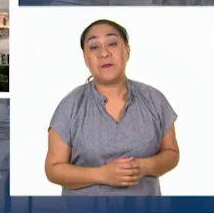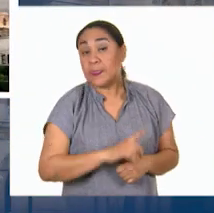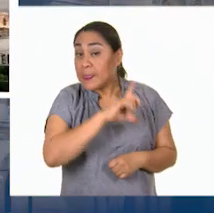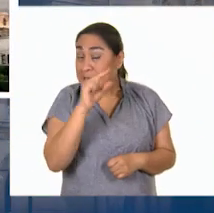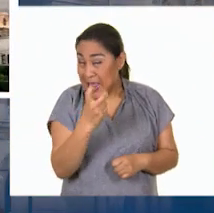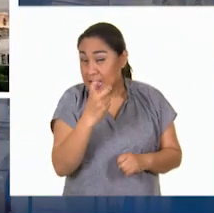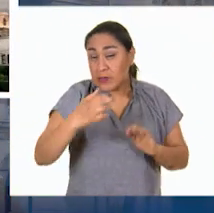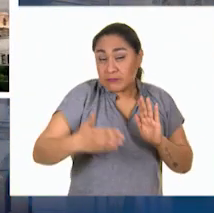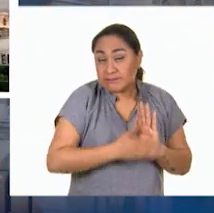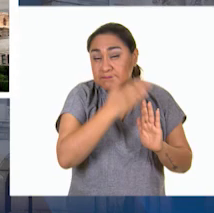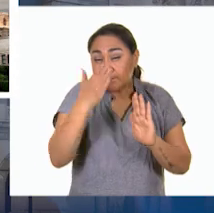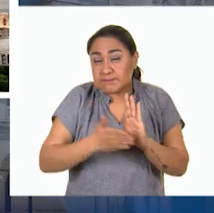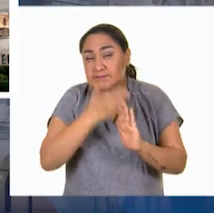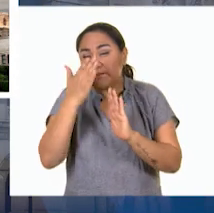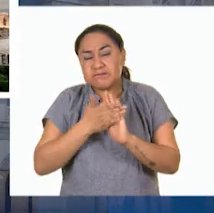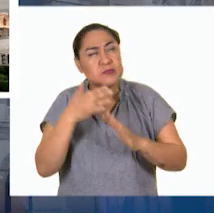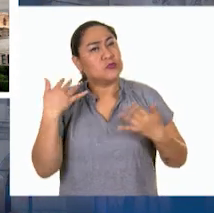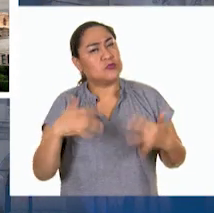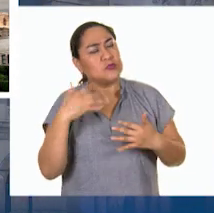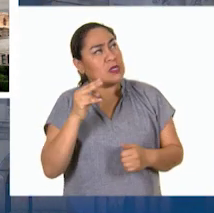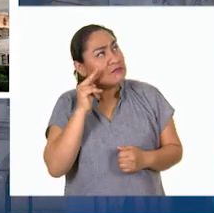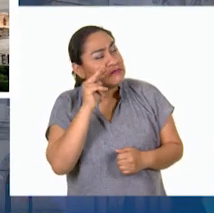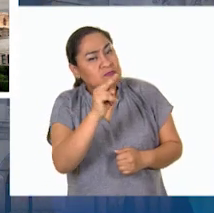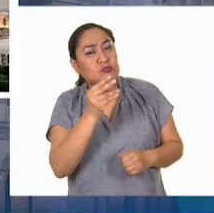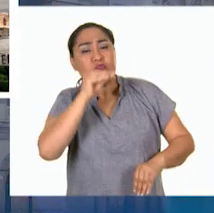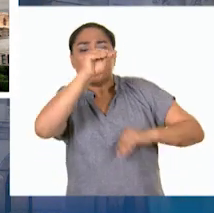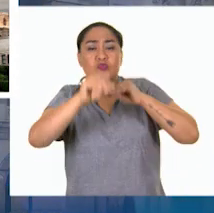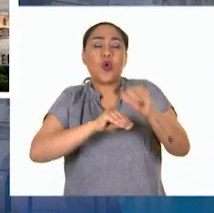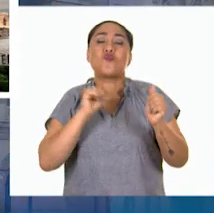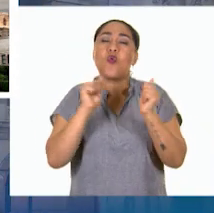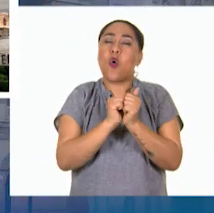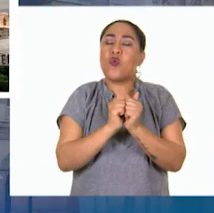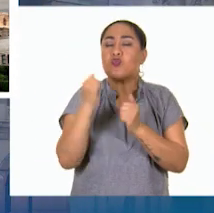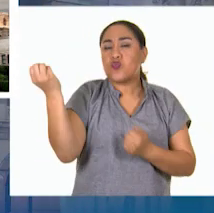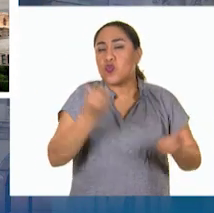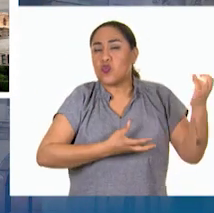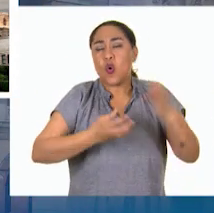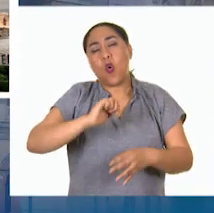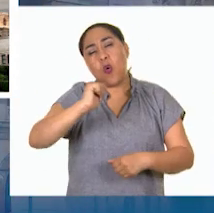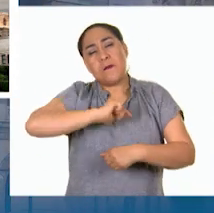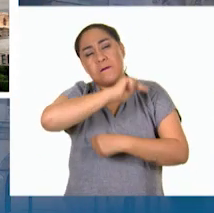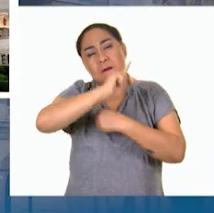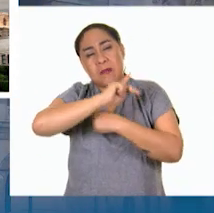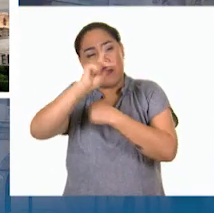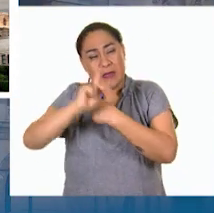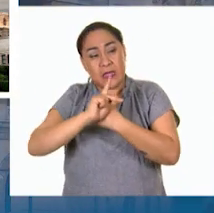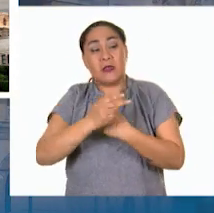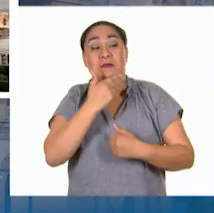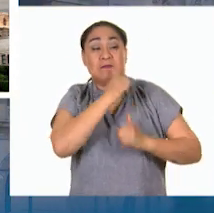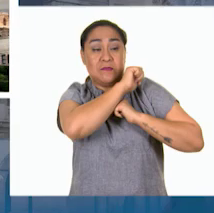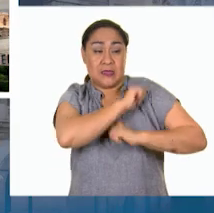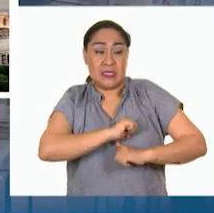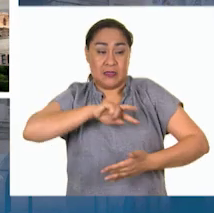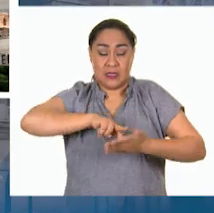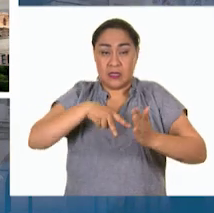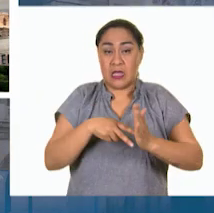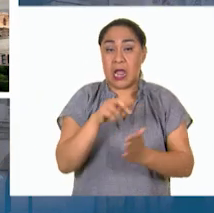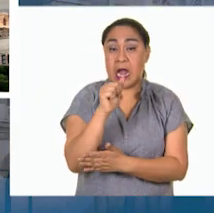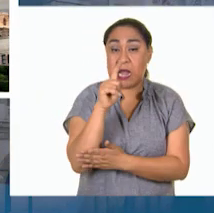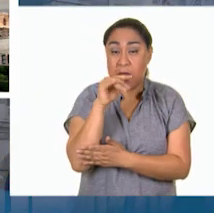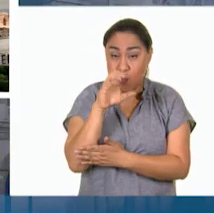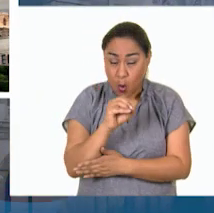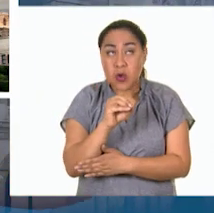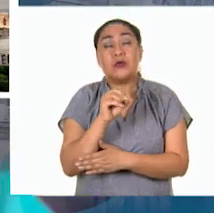construcción es inevitable observar la influencia extranjera, pues su arquitecto en jefe, Adamo Boari, viajó a Estados Unidos y Europa